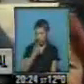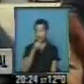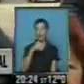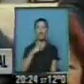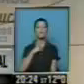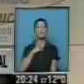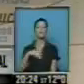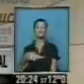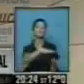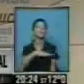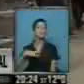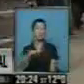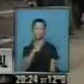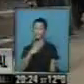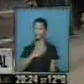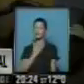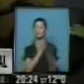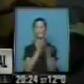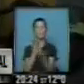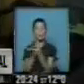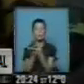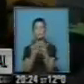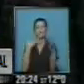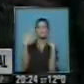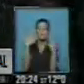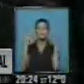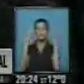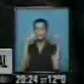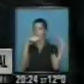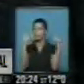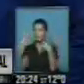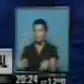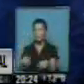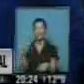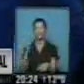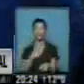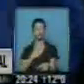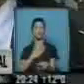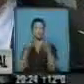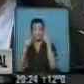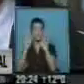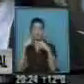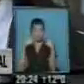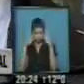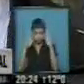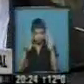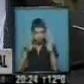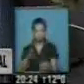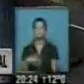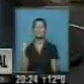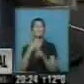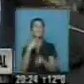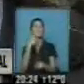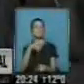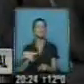ciudadanos. Nosotros hemos hecho propuestas, hemos debatido temas, hemos puesto temas sobre la agenda que no estaban. Siempre le decimos a la población, nosotros